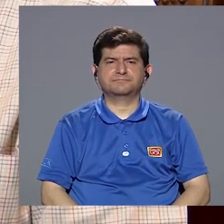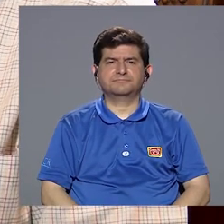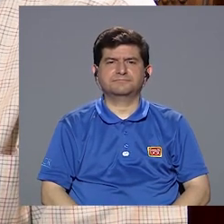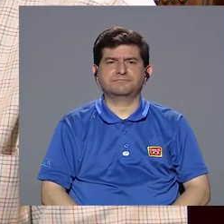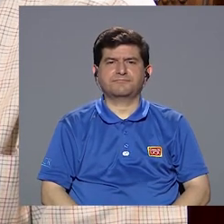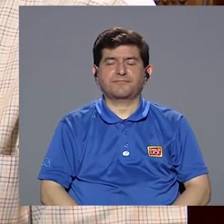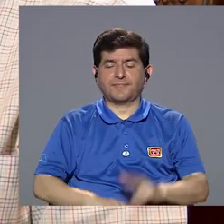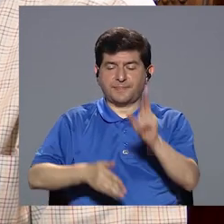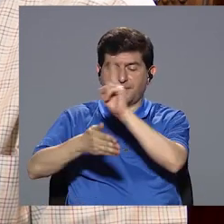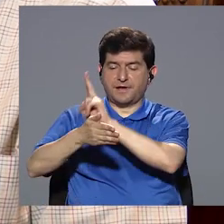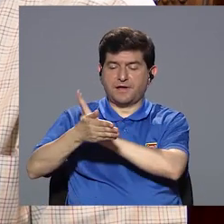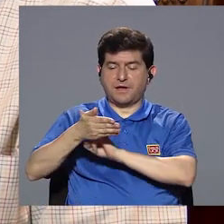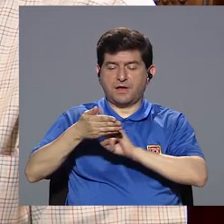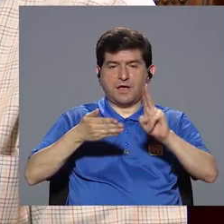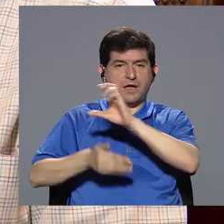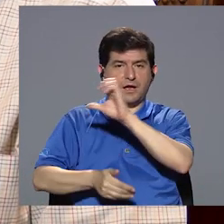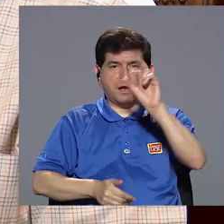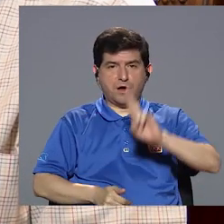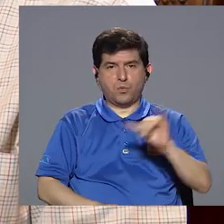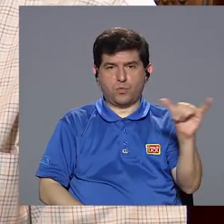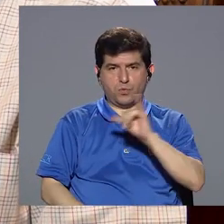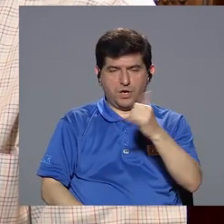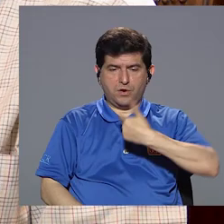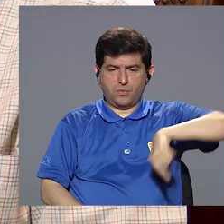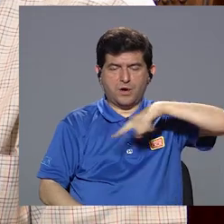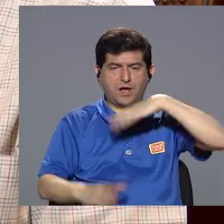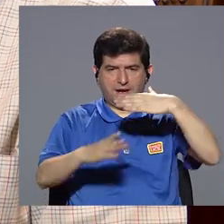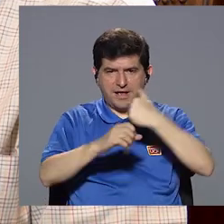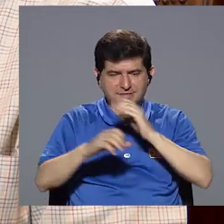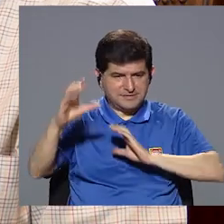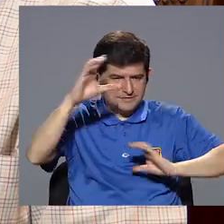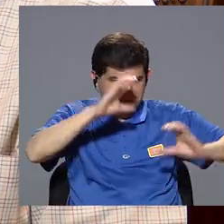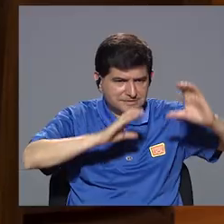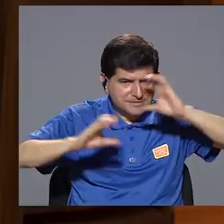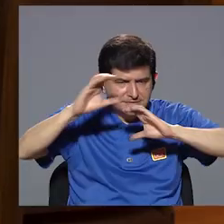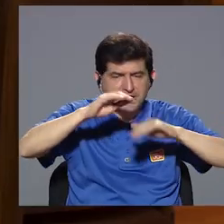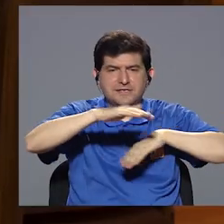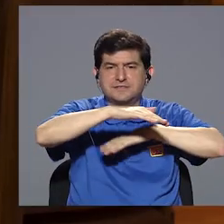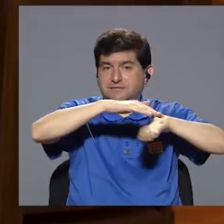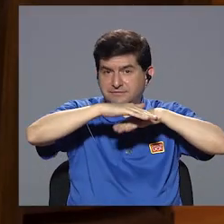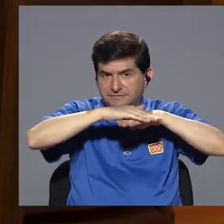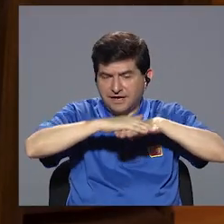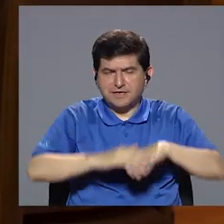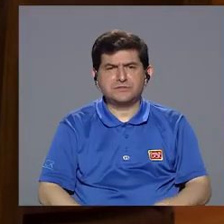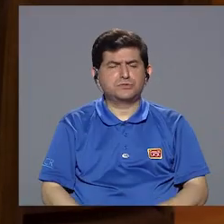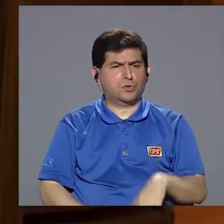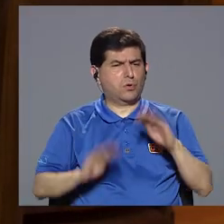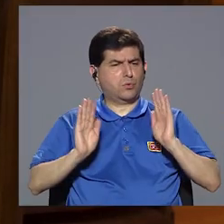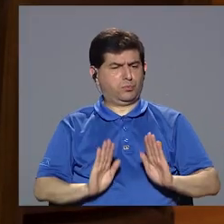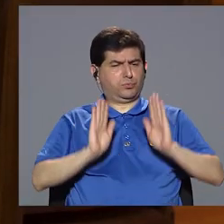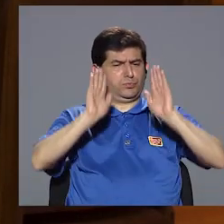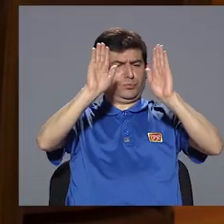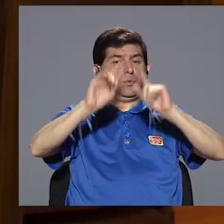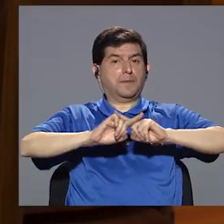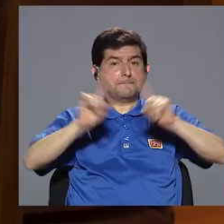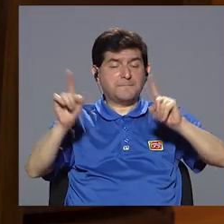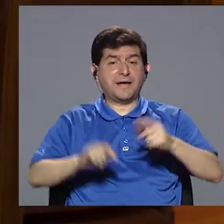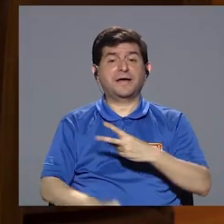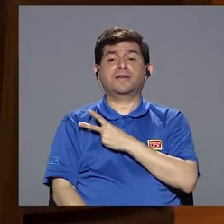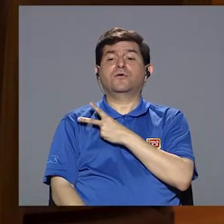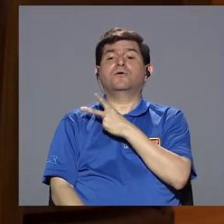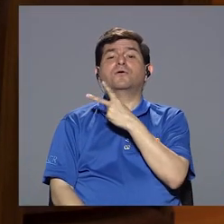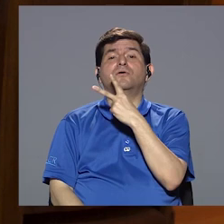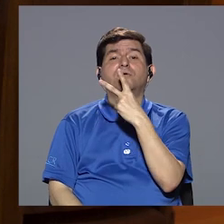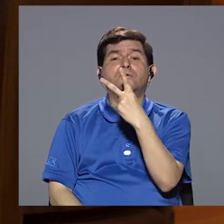es la universidad de costa rica también podemos realizar ciencia básica de gran nivel pero con